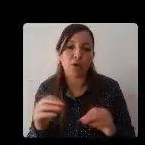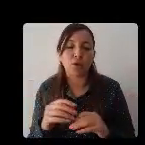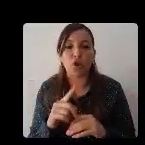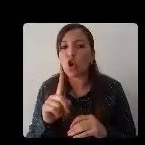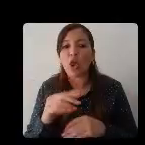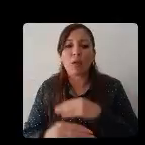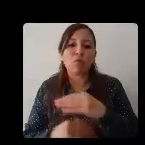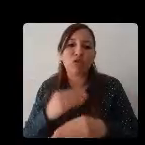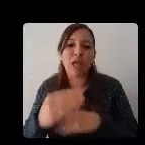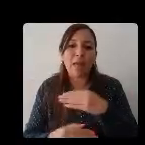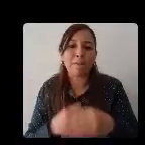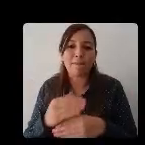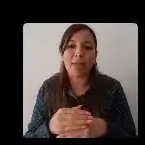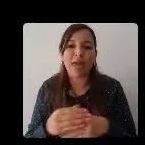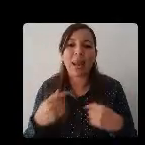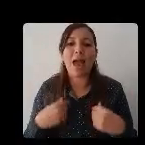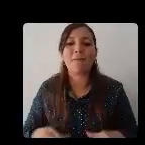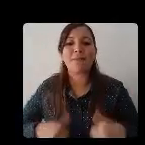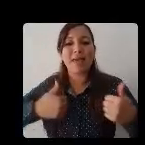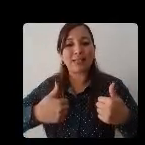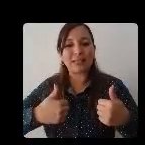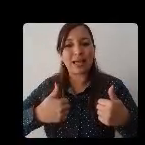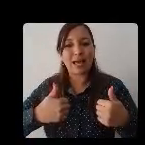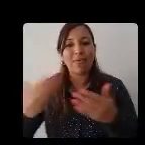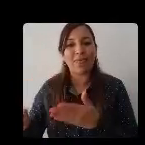como que concientizándonos y valorando más lo que tenemos, ¿no?